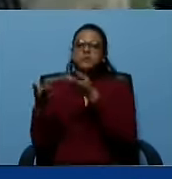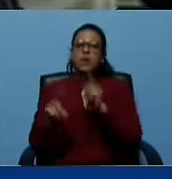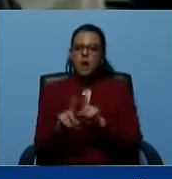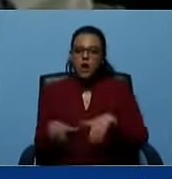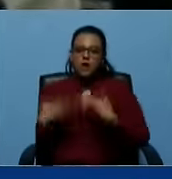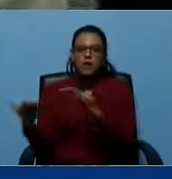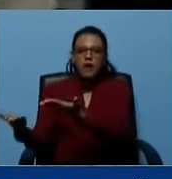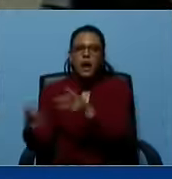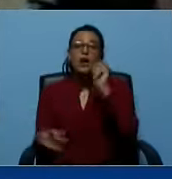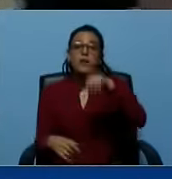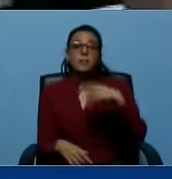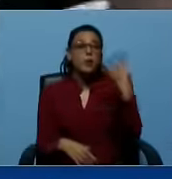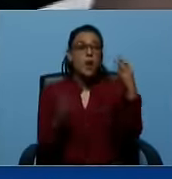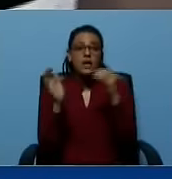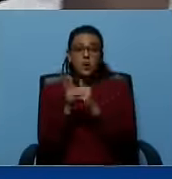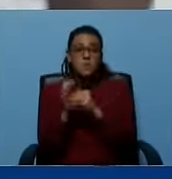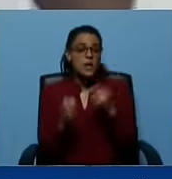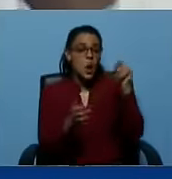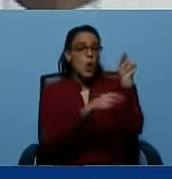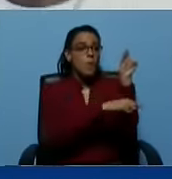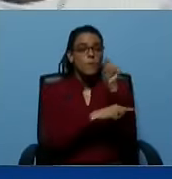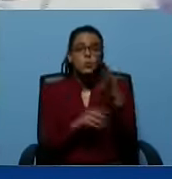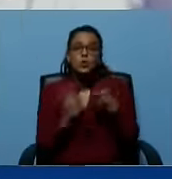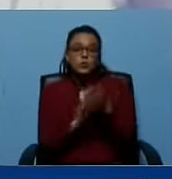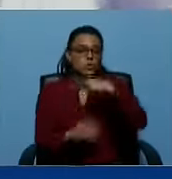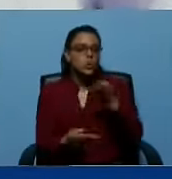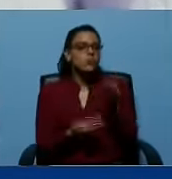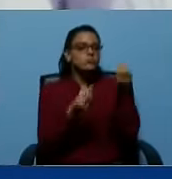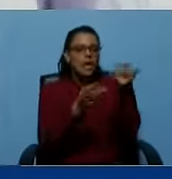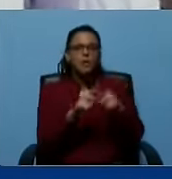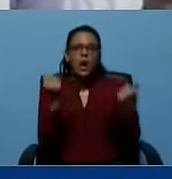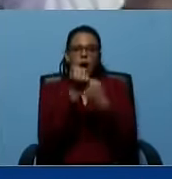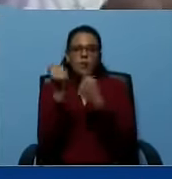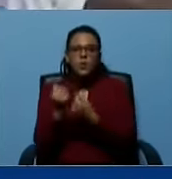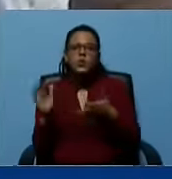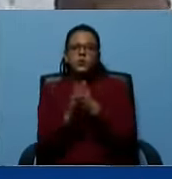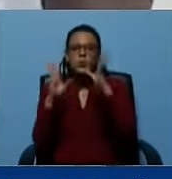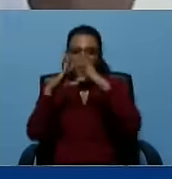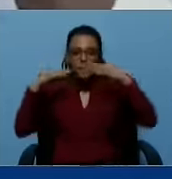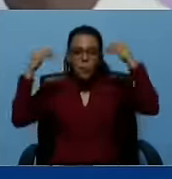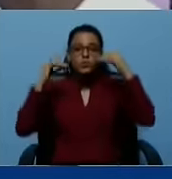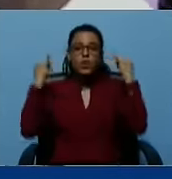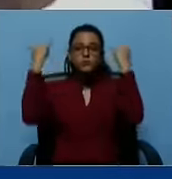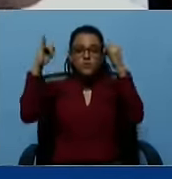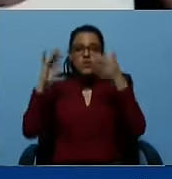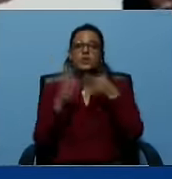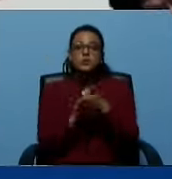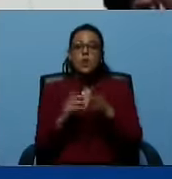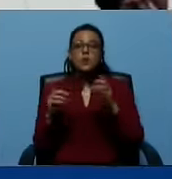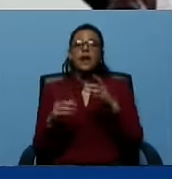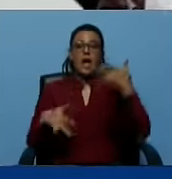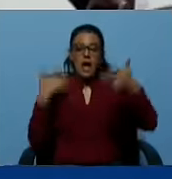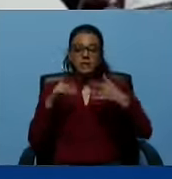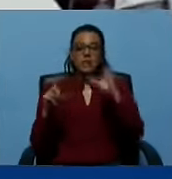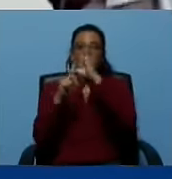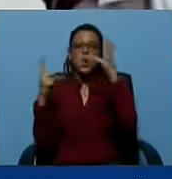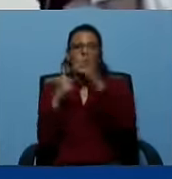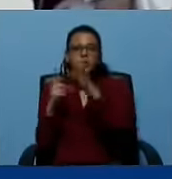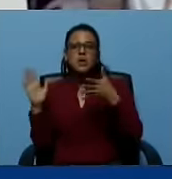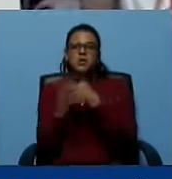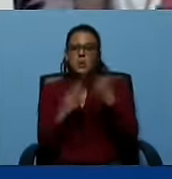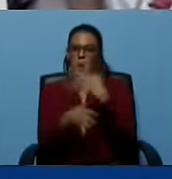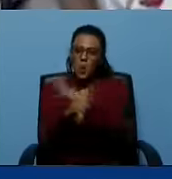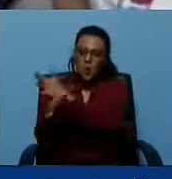puntos comunitarios también estará arropando esta marca del Mostacho las actividades culturales, lúdicas,